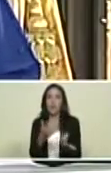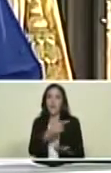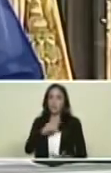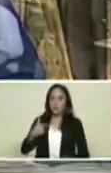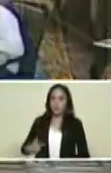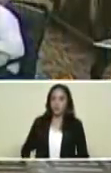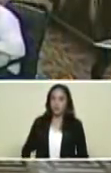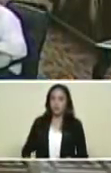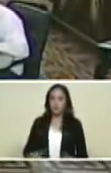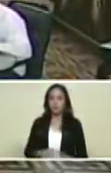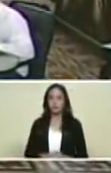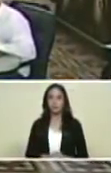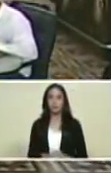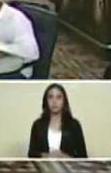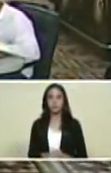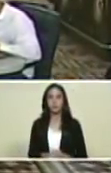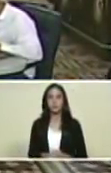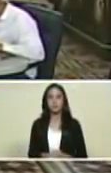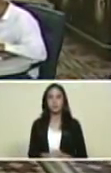a